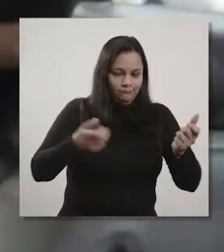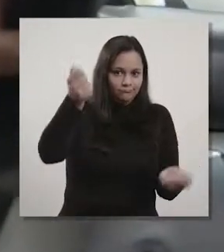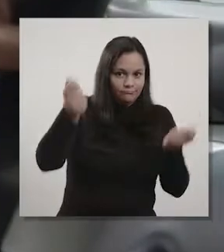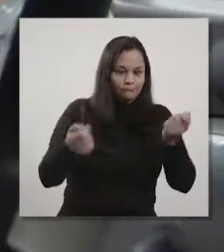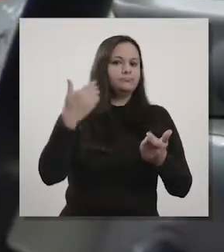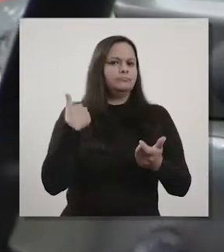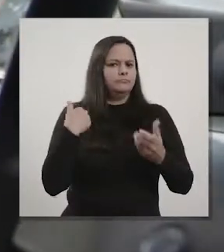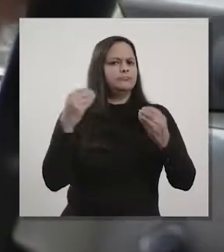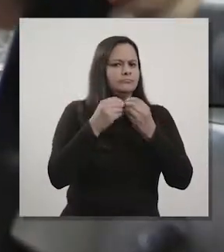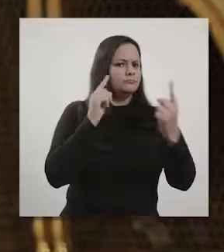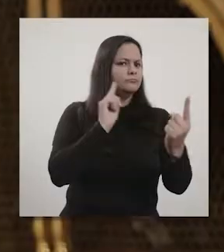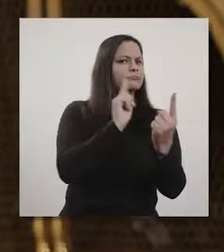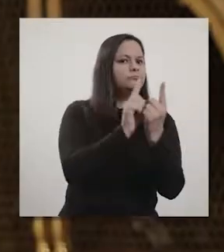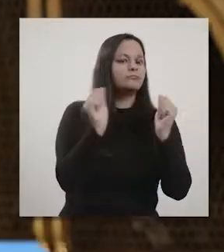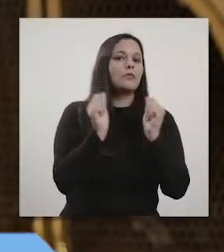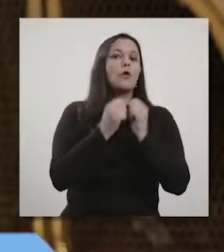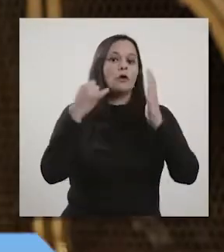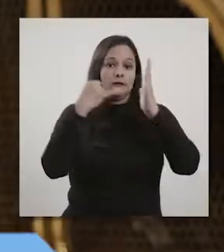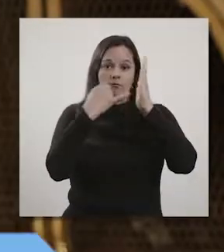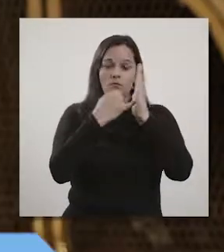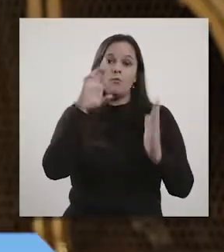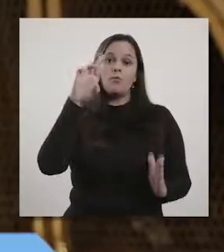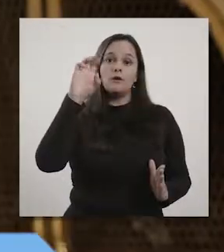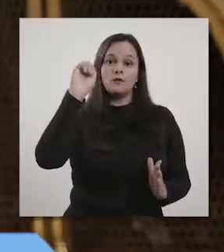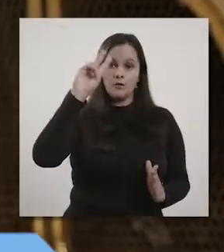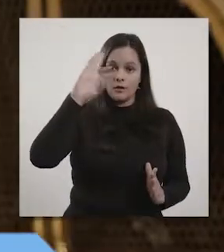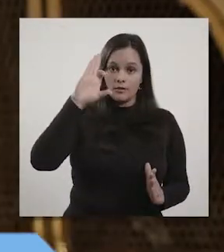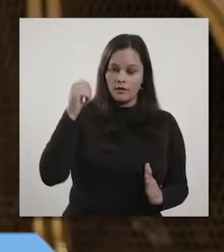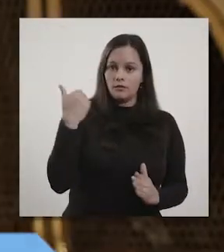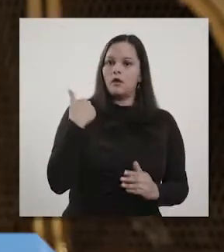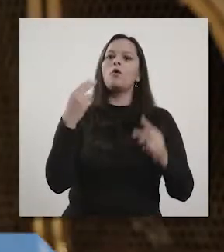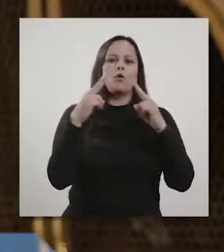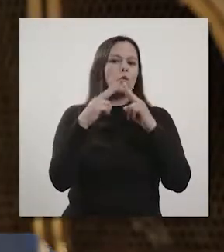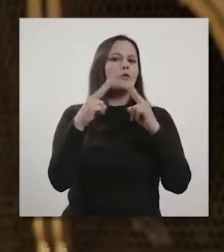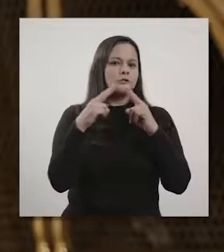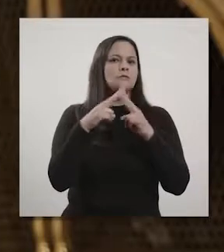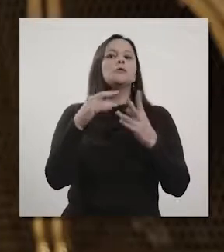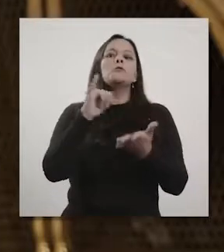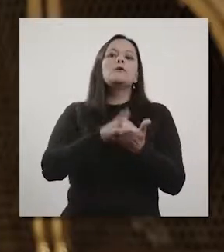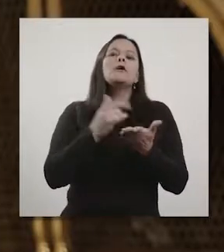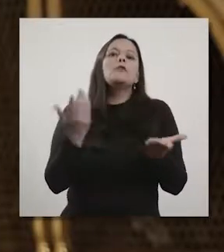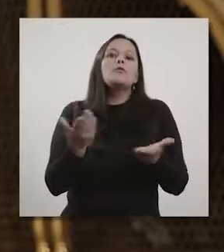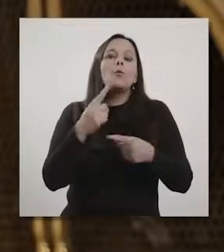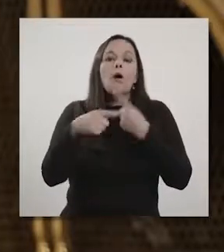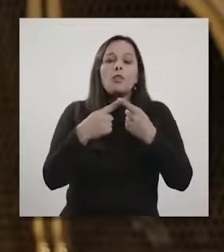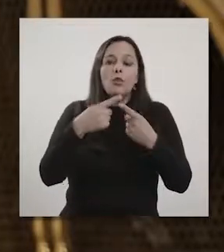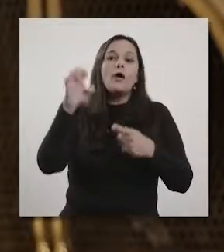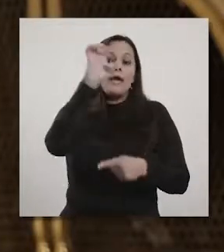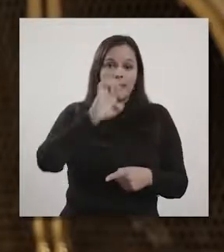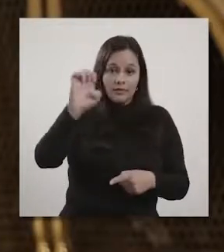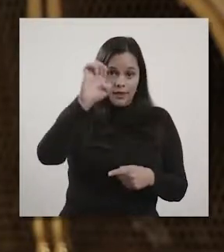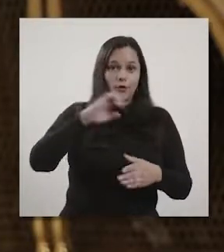He tenido un acercamiento específicamente con el impuesto a la renta. Tengo conocimiento de que en el mes de enero